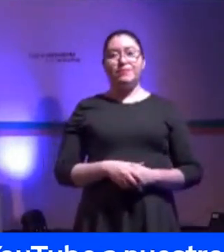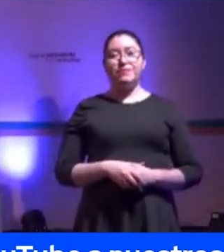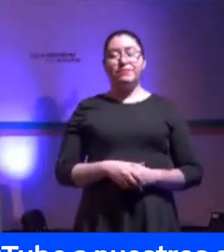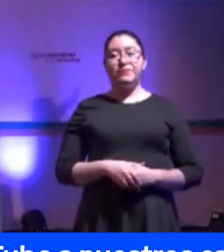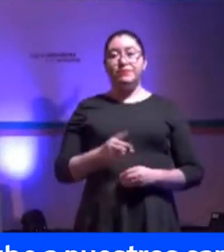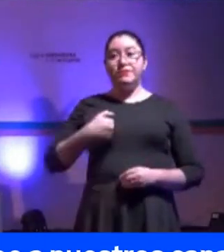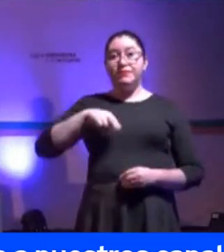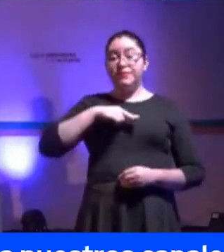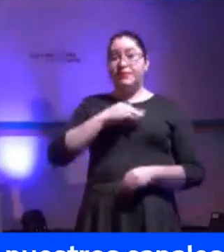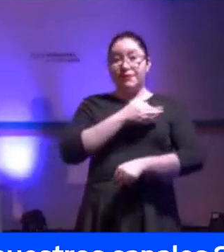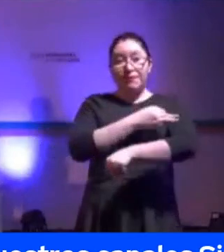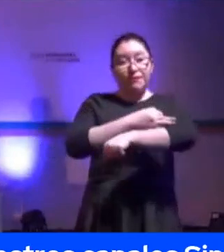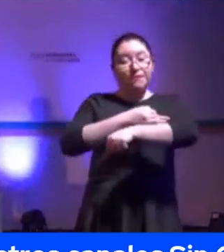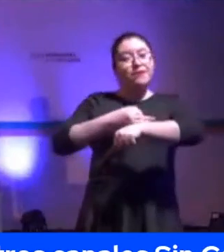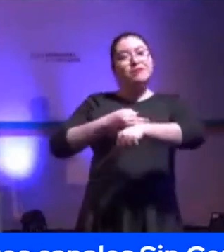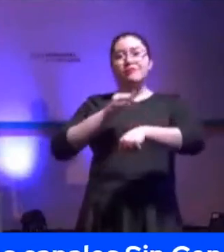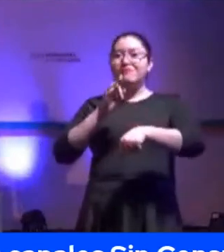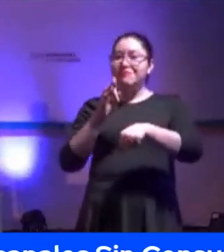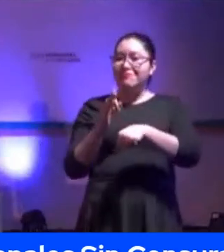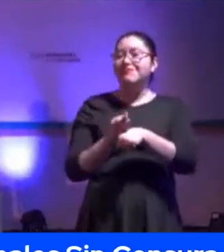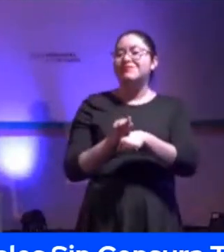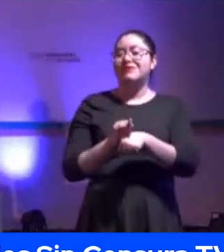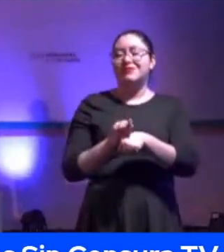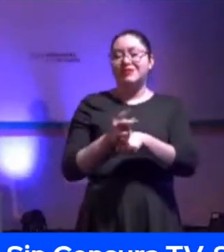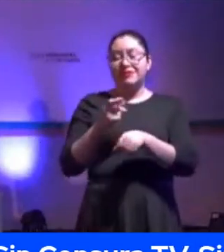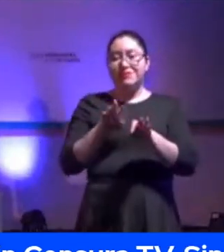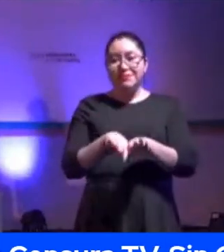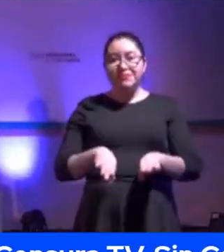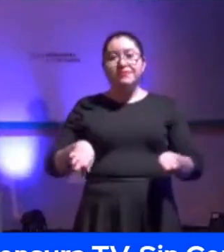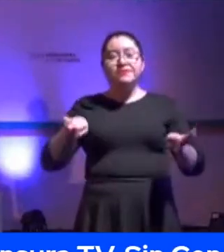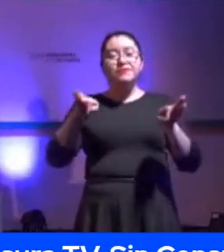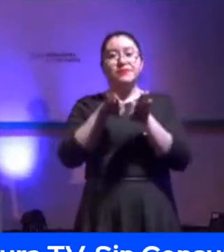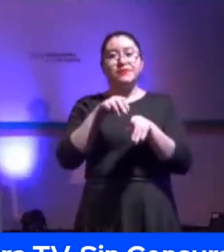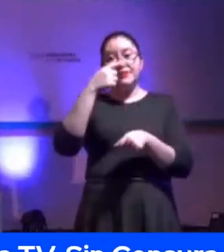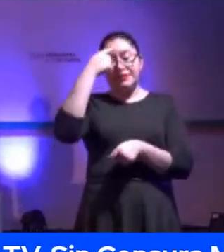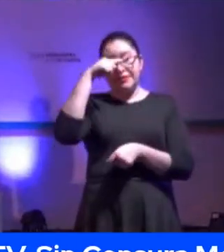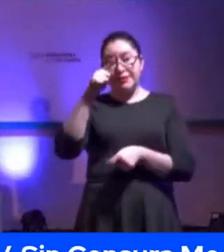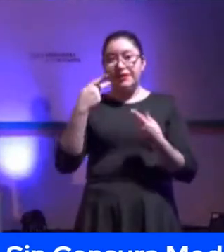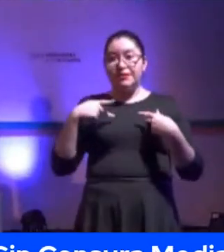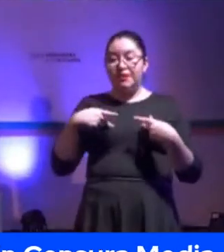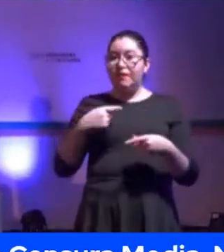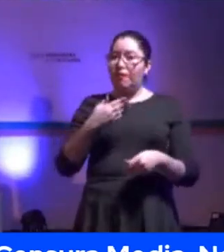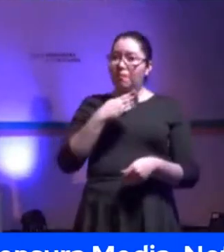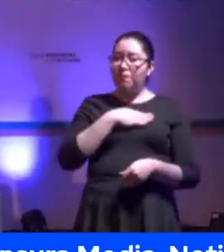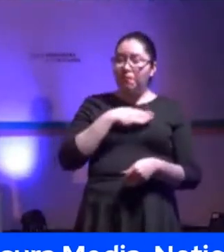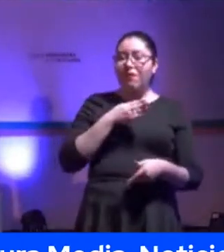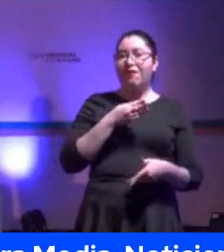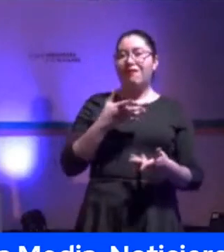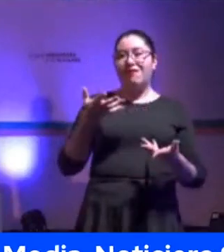Apostémosle a la familia, apostémosle a criar a buenos seres humanos.